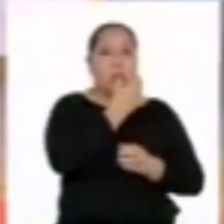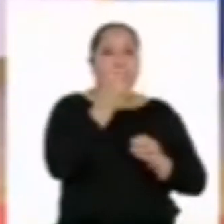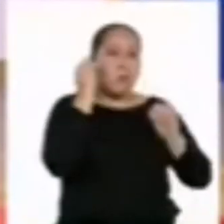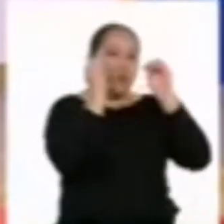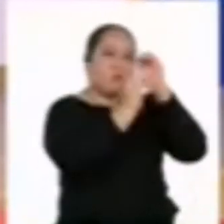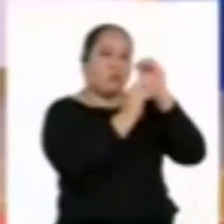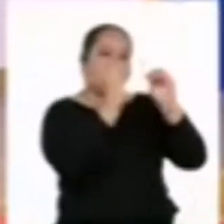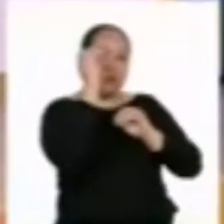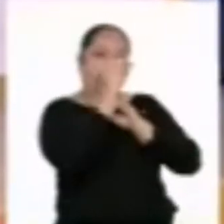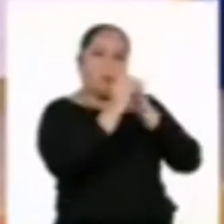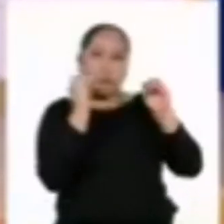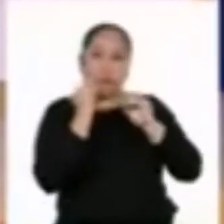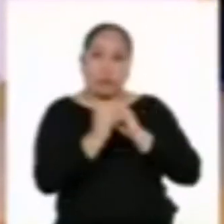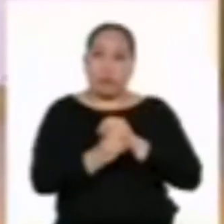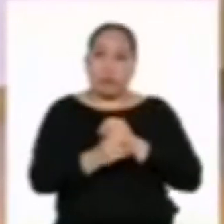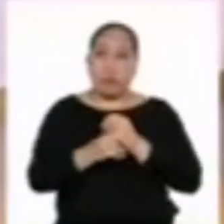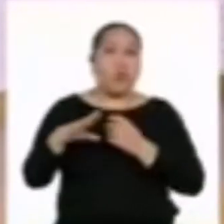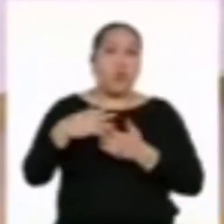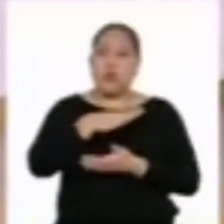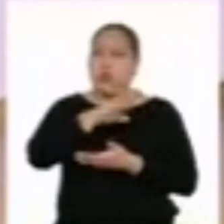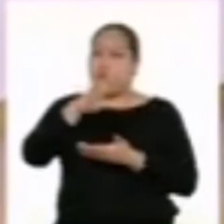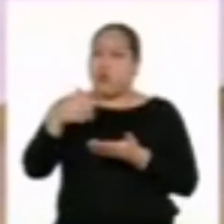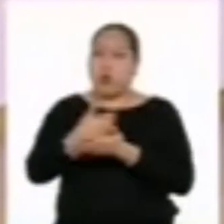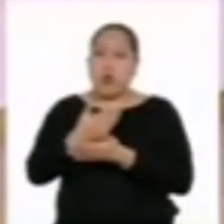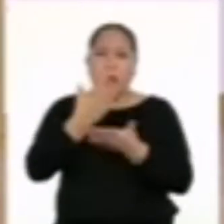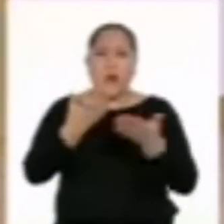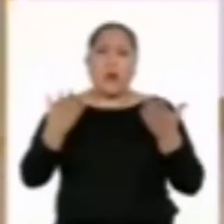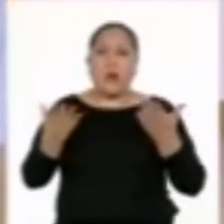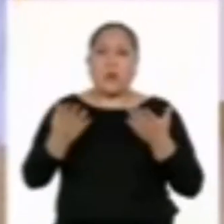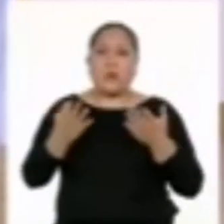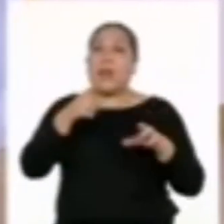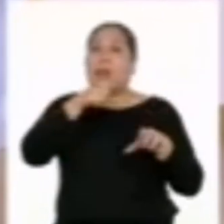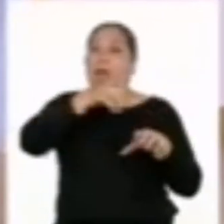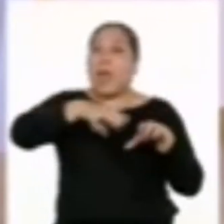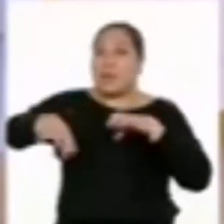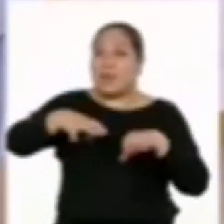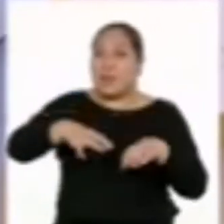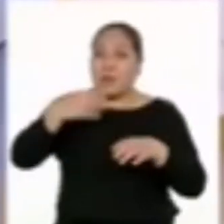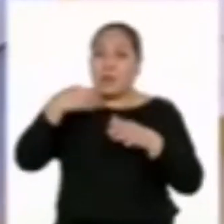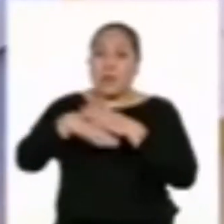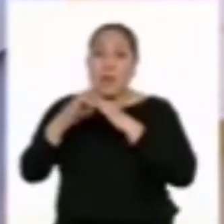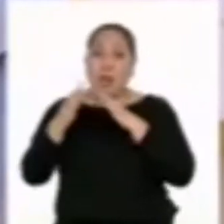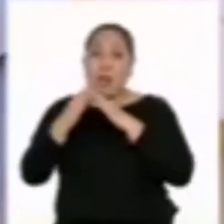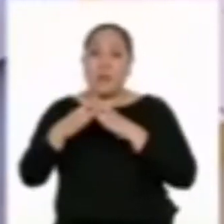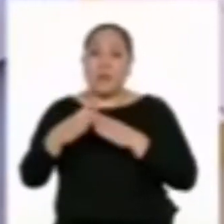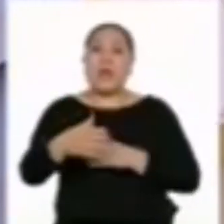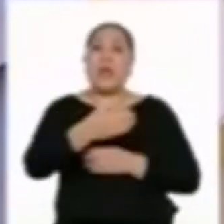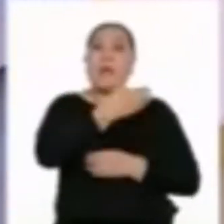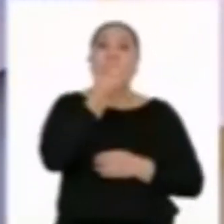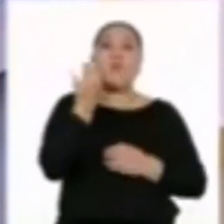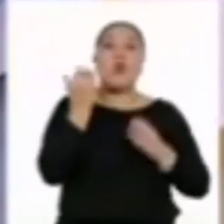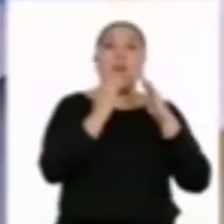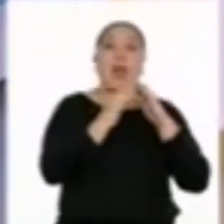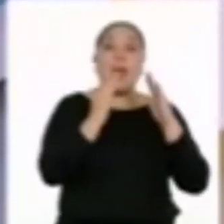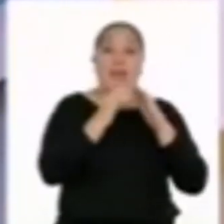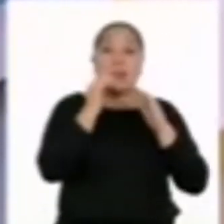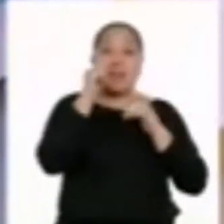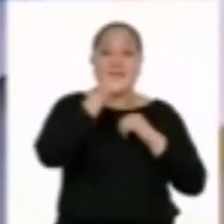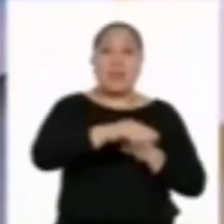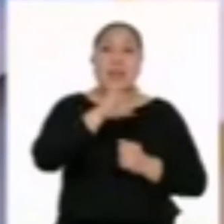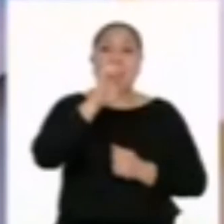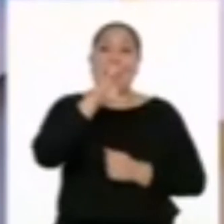las acciones que podemos realizar en casa para convivir en armonía con el ambiente y lograr que nuestros hogares sean hogares